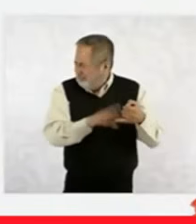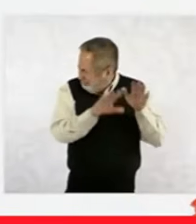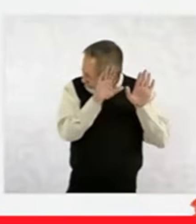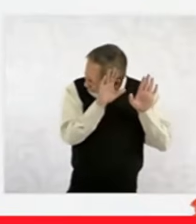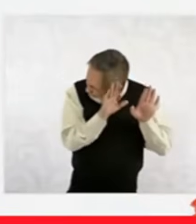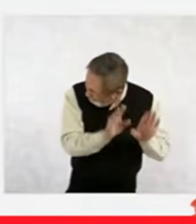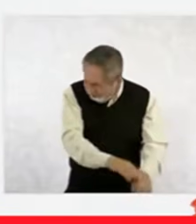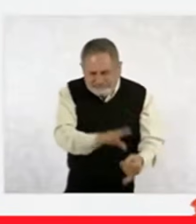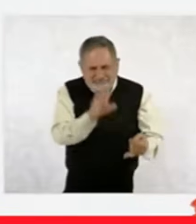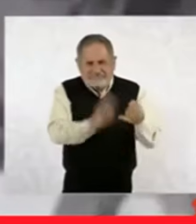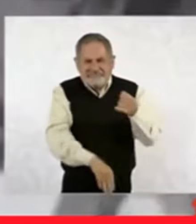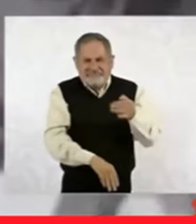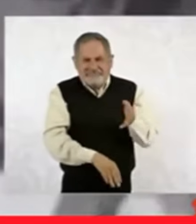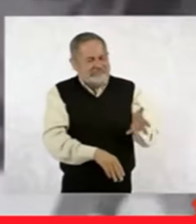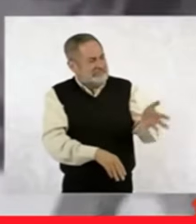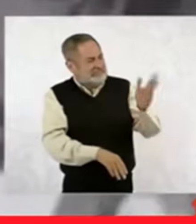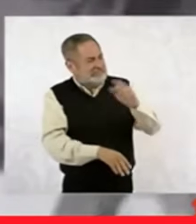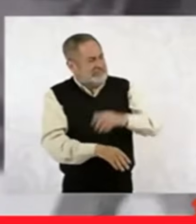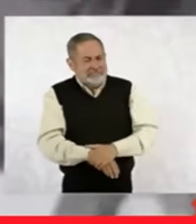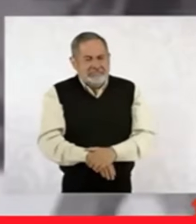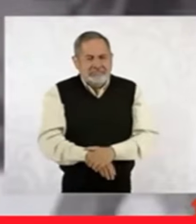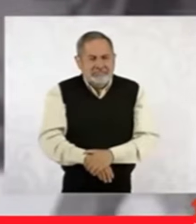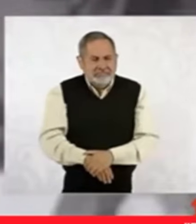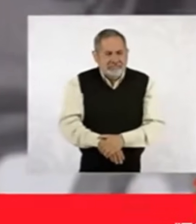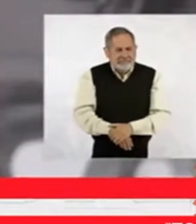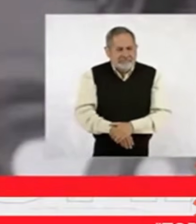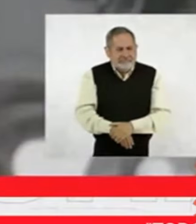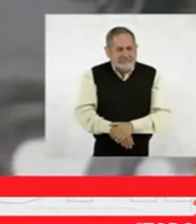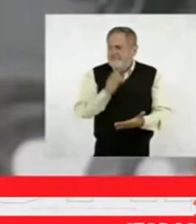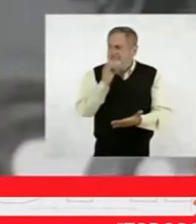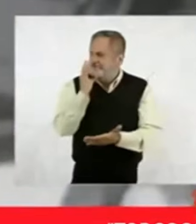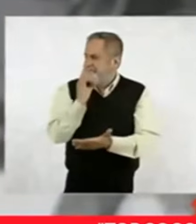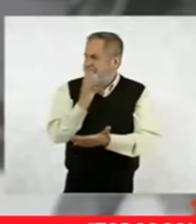Pero la verdad es que habla de quiénes son.